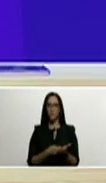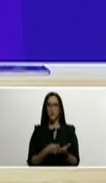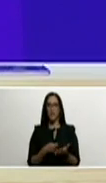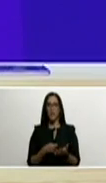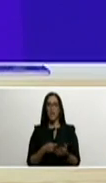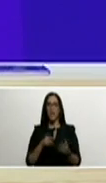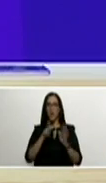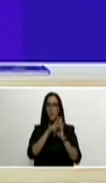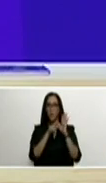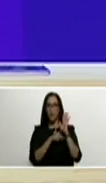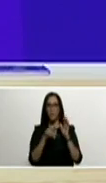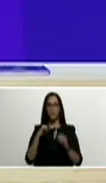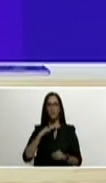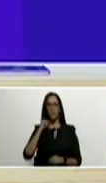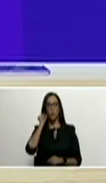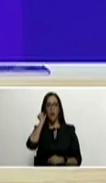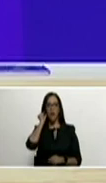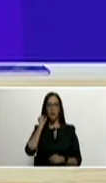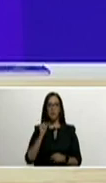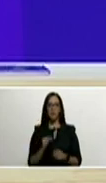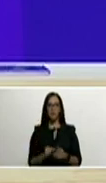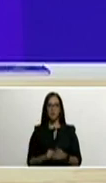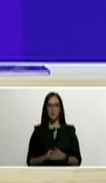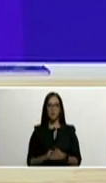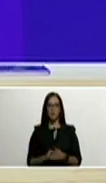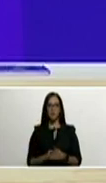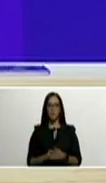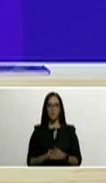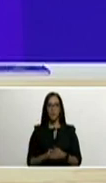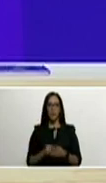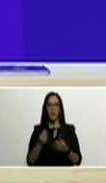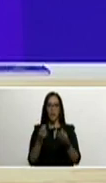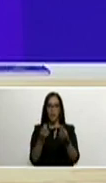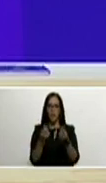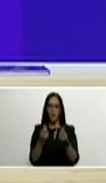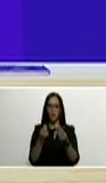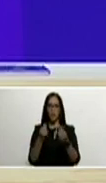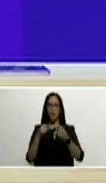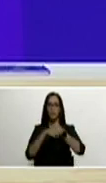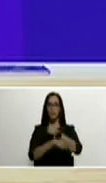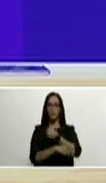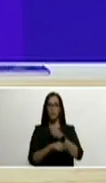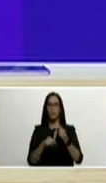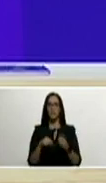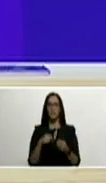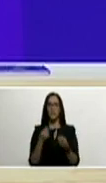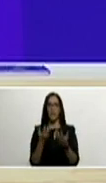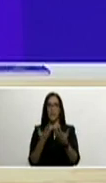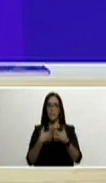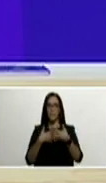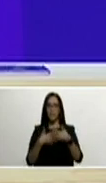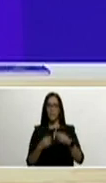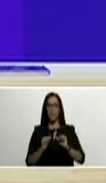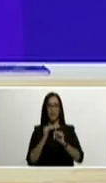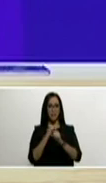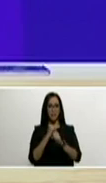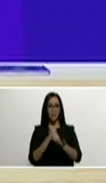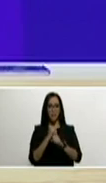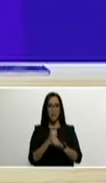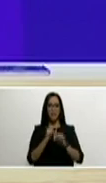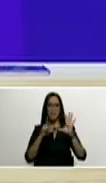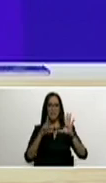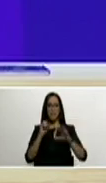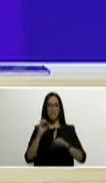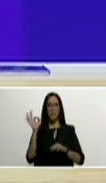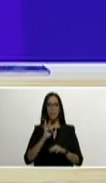programa Soy Mujer, el Fondo Nacional de Emprendimiento. El 70% de los créditos que ha